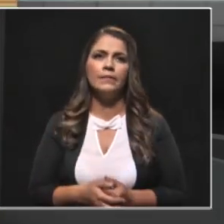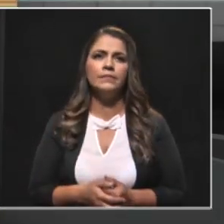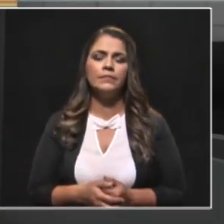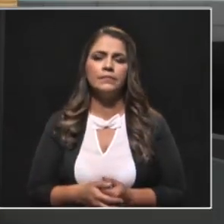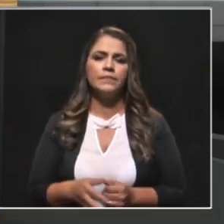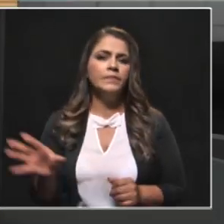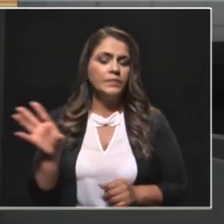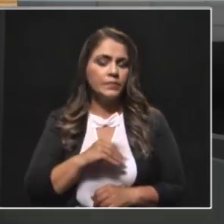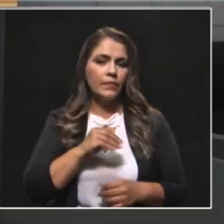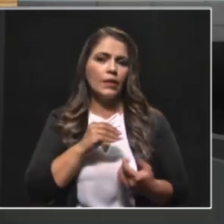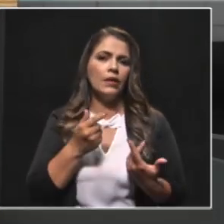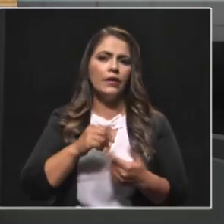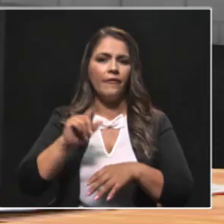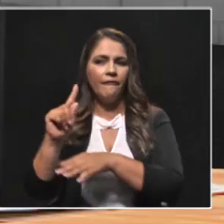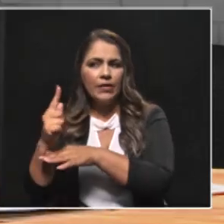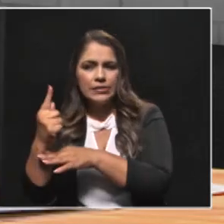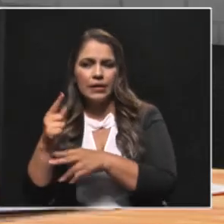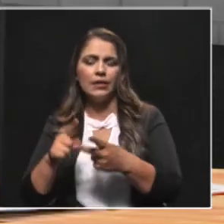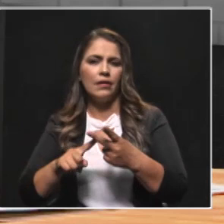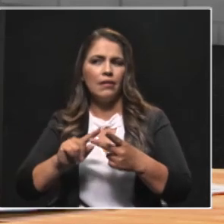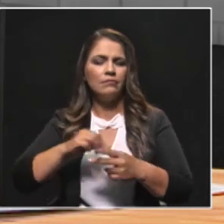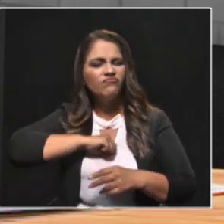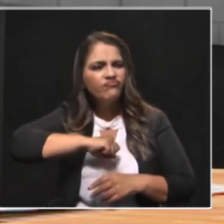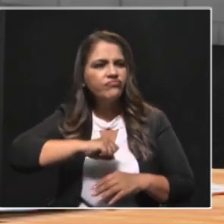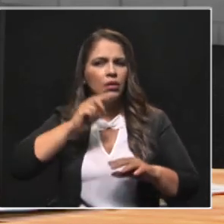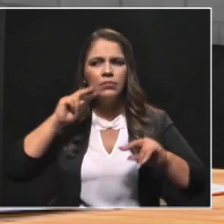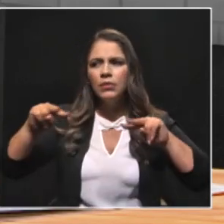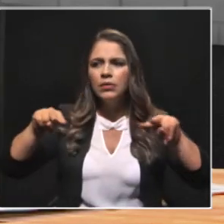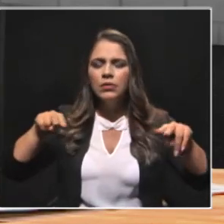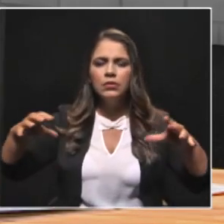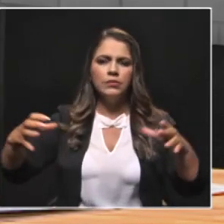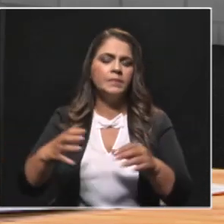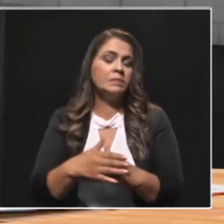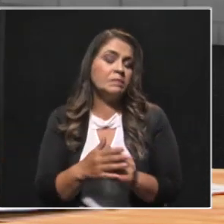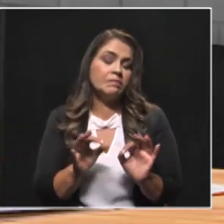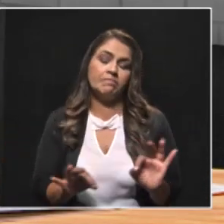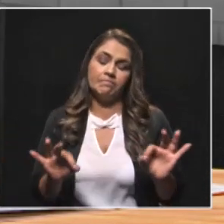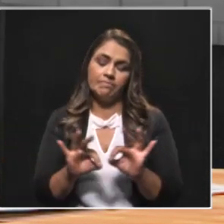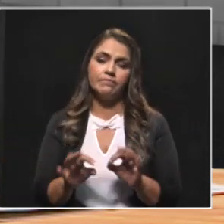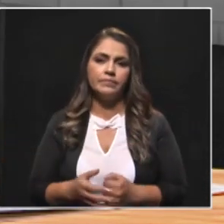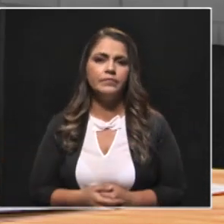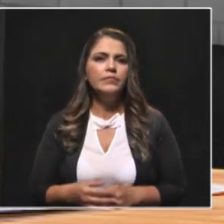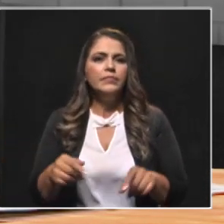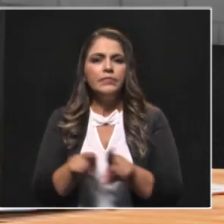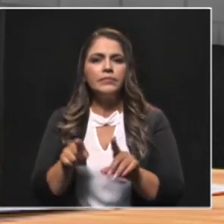y otras autoridades como la Fiscalía estén pendientes de esas alertas, que, digamos, atiendan el llamado, que estén analizando